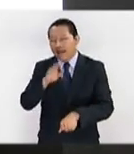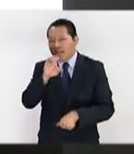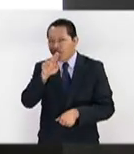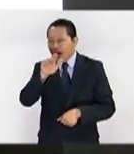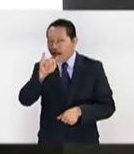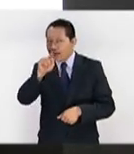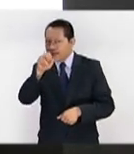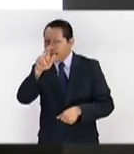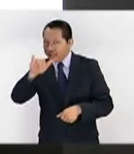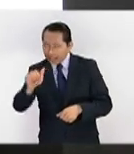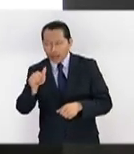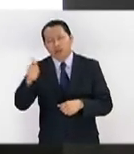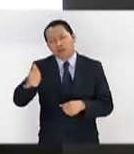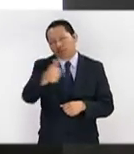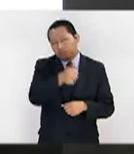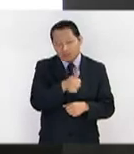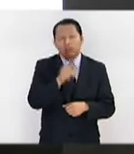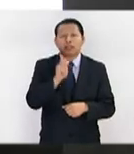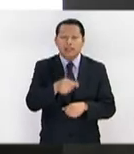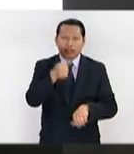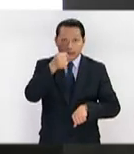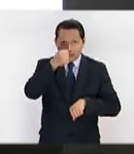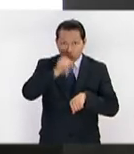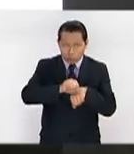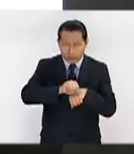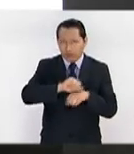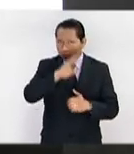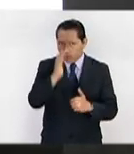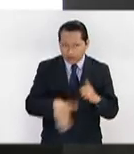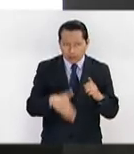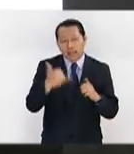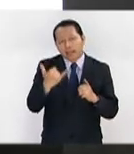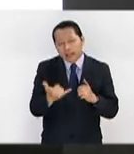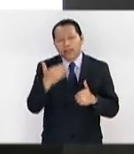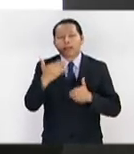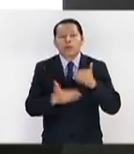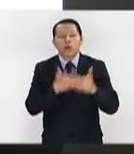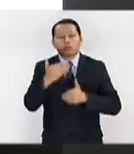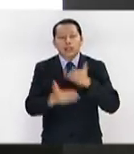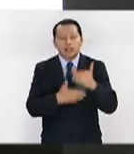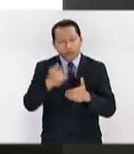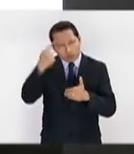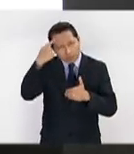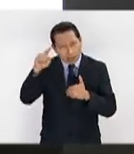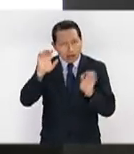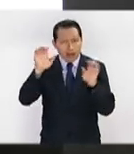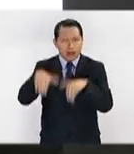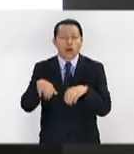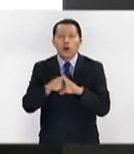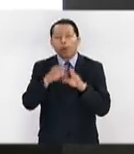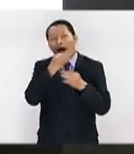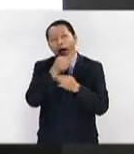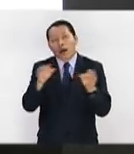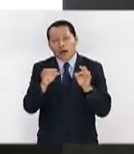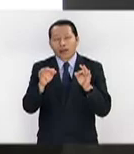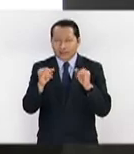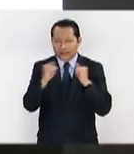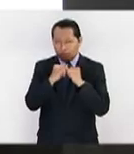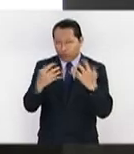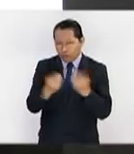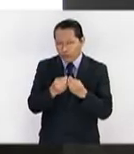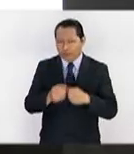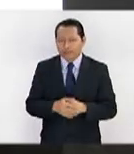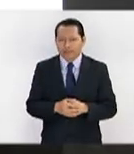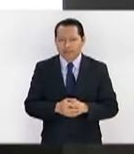la define. Tener la secundaria terminada y hacer un proceso de admisión que se convoca junto con el instituto.